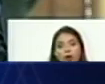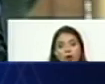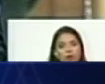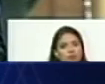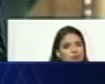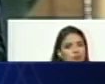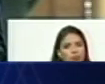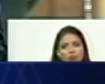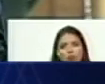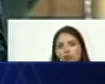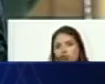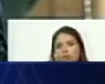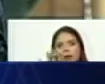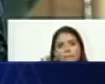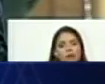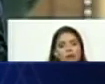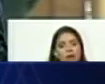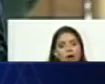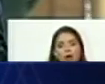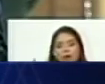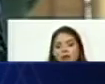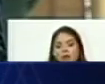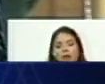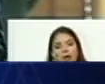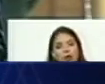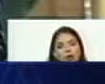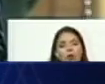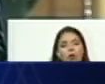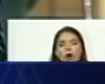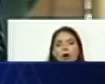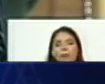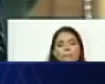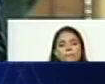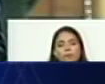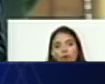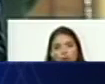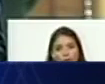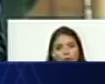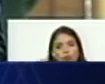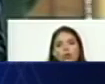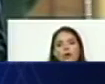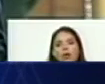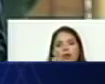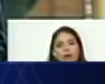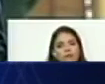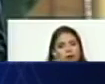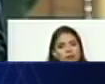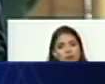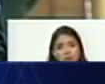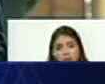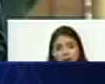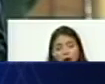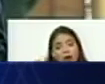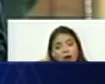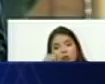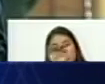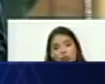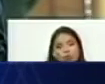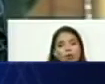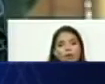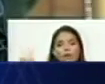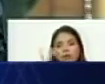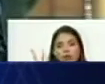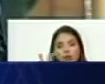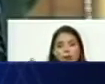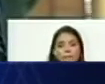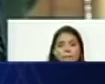forjadores de una patria libre en los campos gloriosos de las batallas que hemos librado dentro del país y más